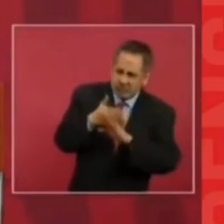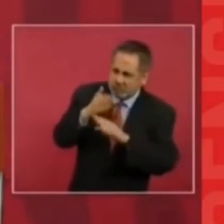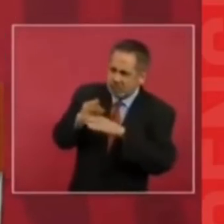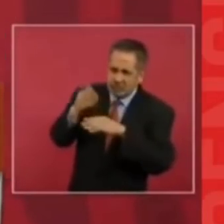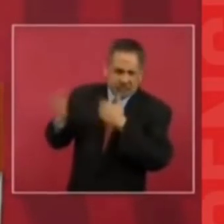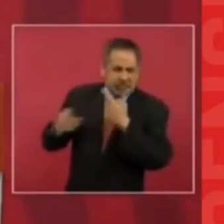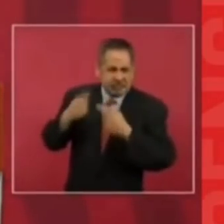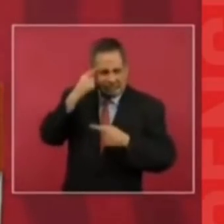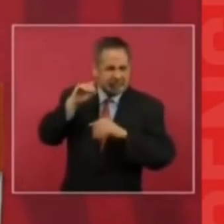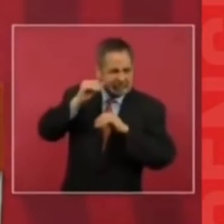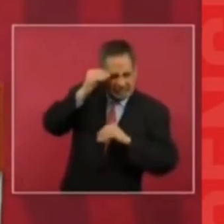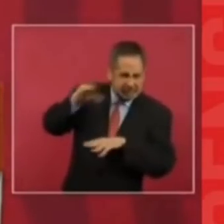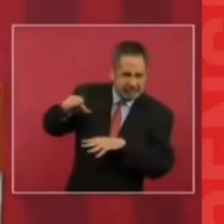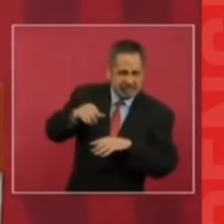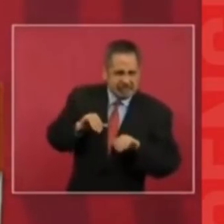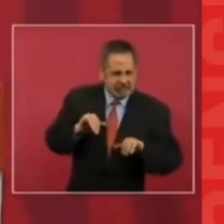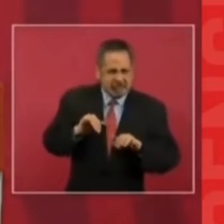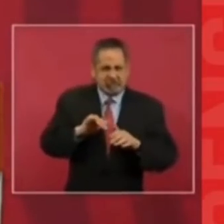mediática golpista,